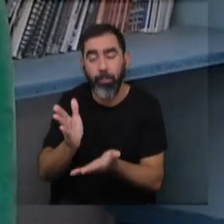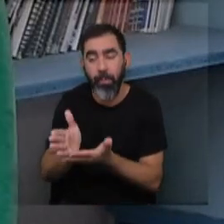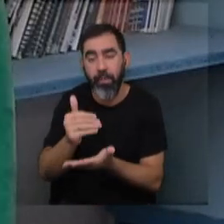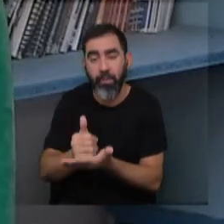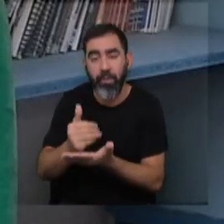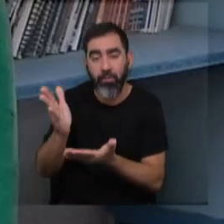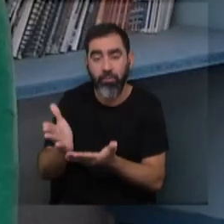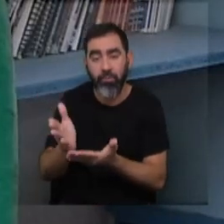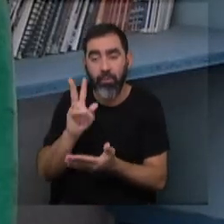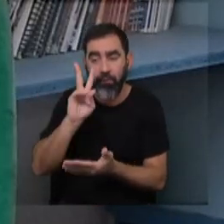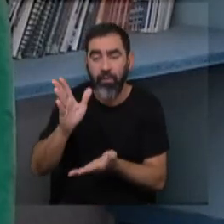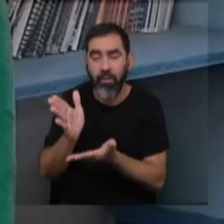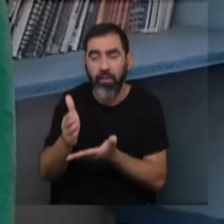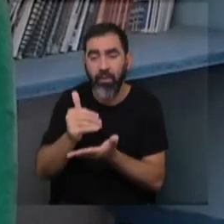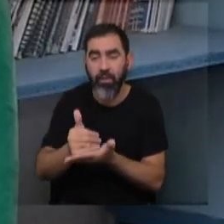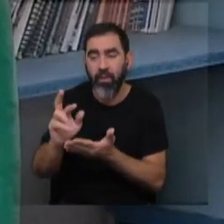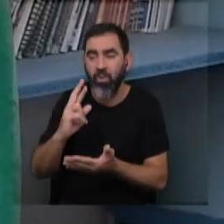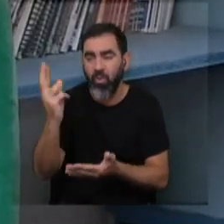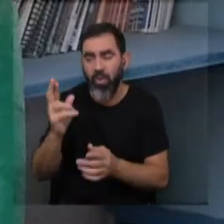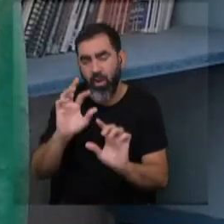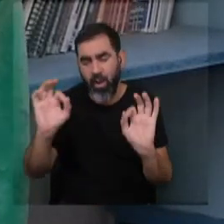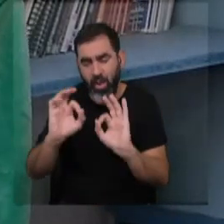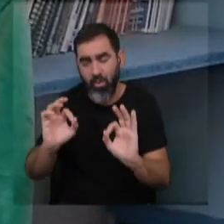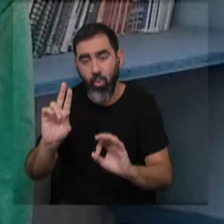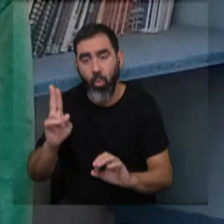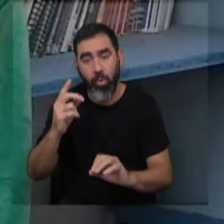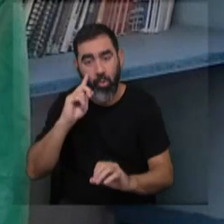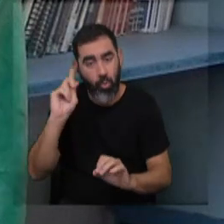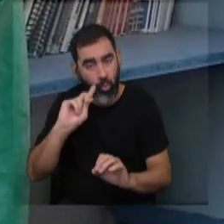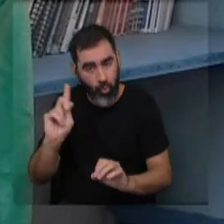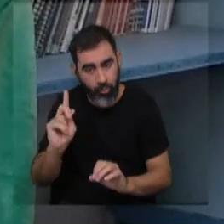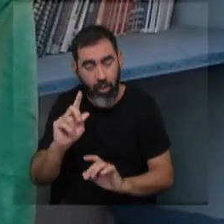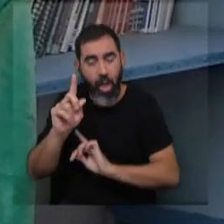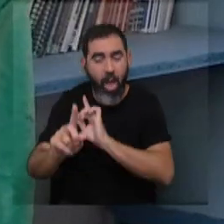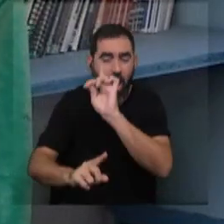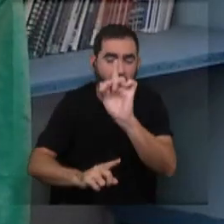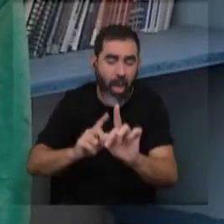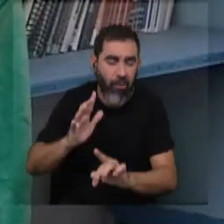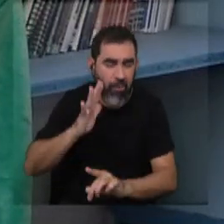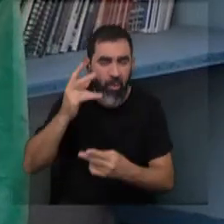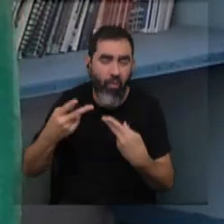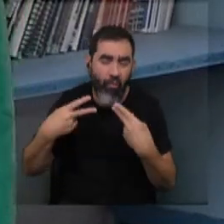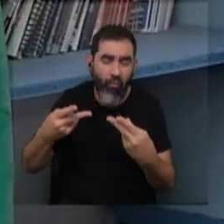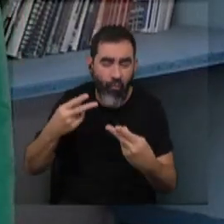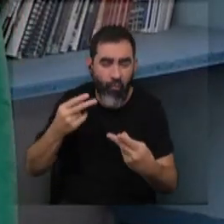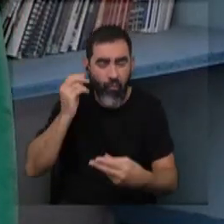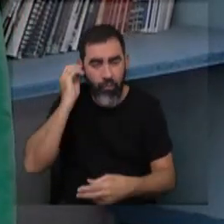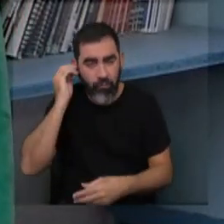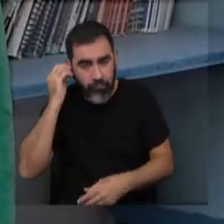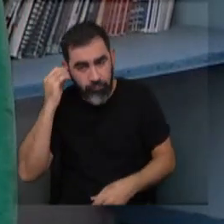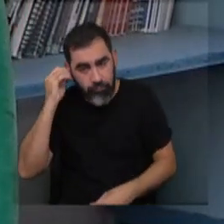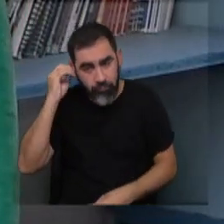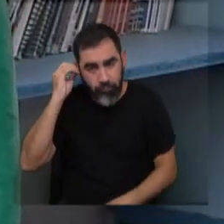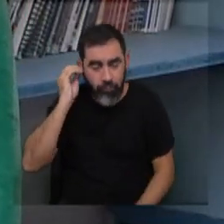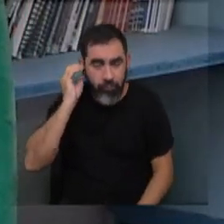ver extranjeros no era llamativo. Uruguayos no conocían, tenían algunas referencias futbolísticas de quiénes eran, de